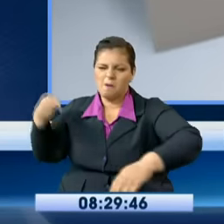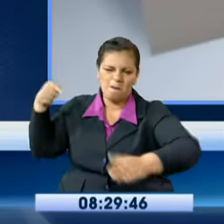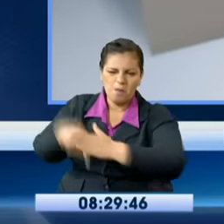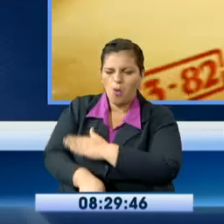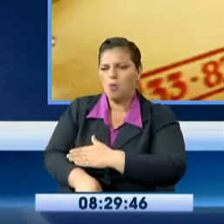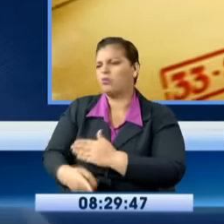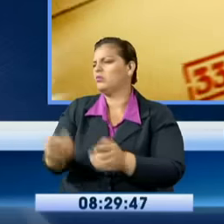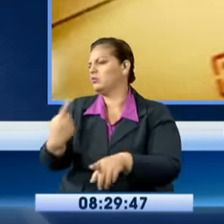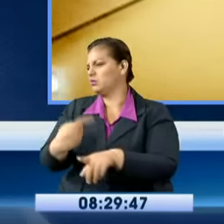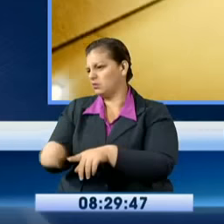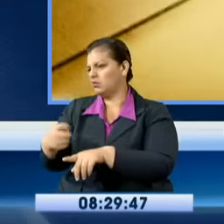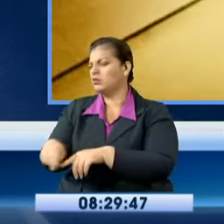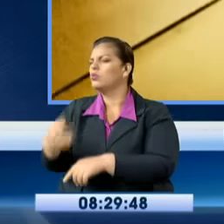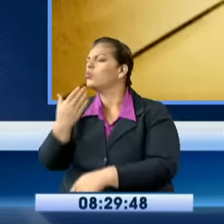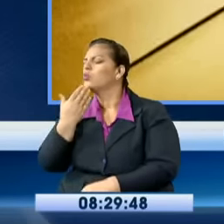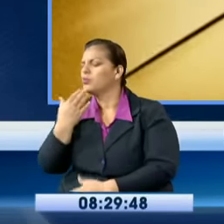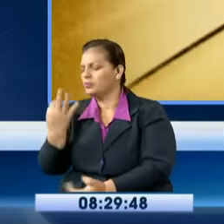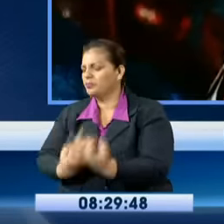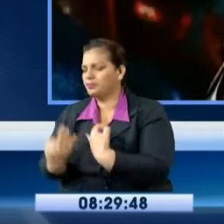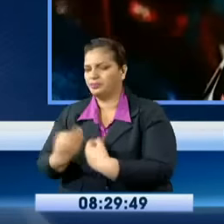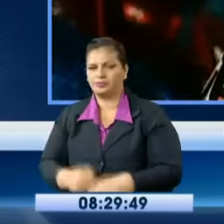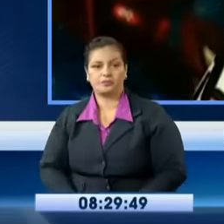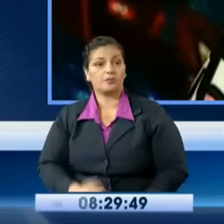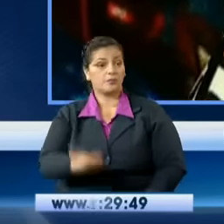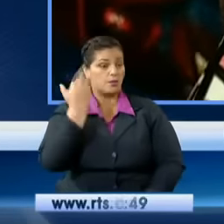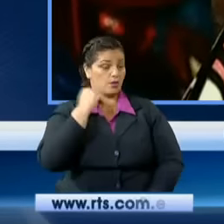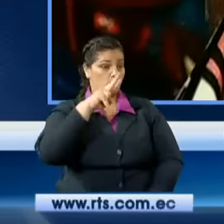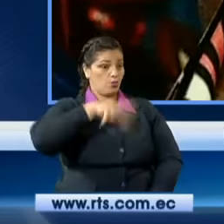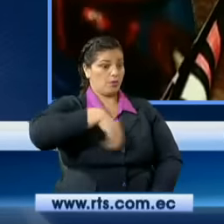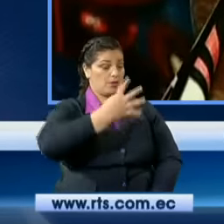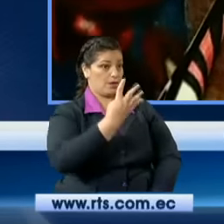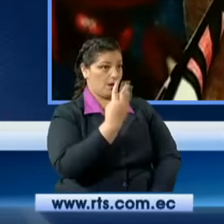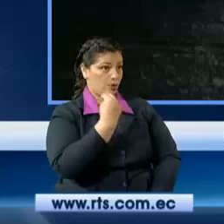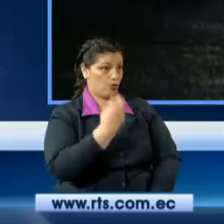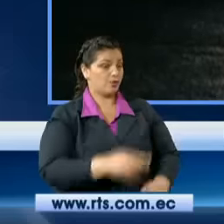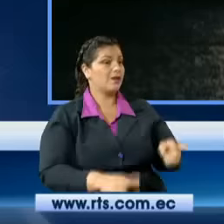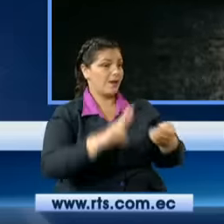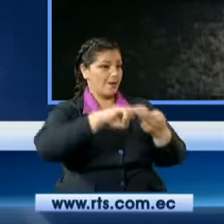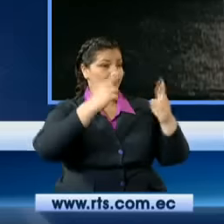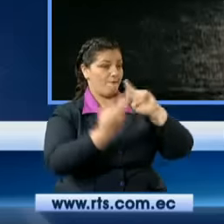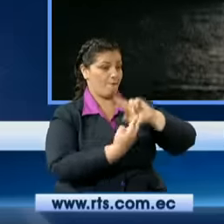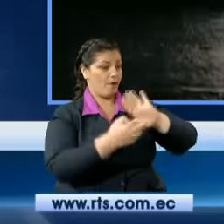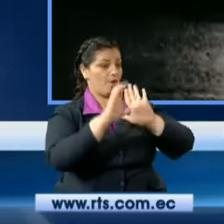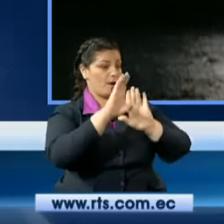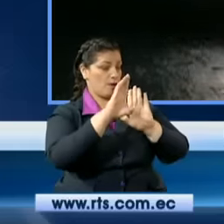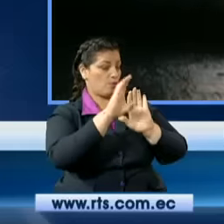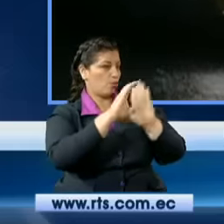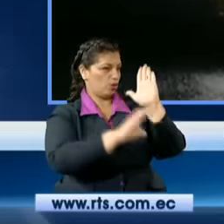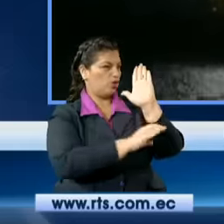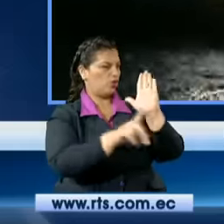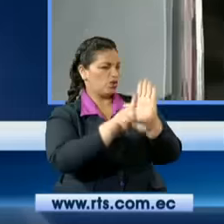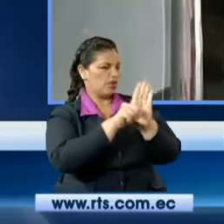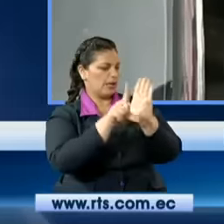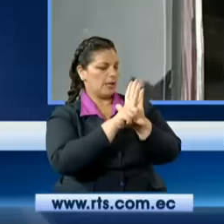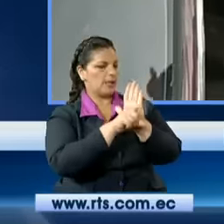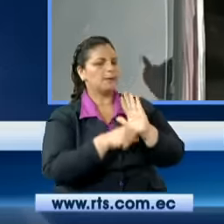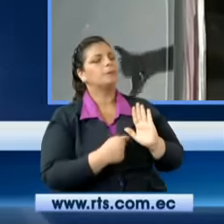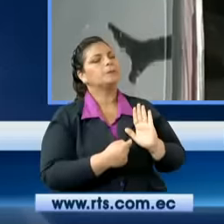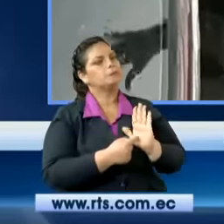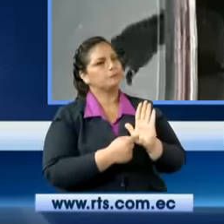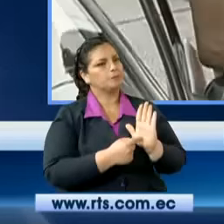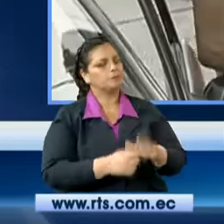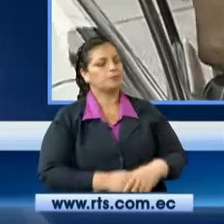presentado? Bueno, este delito fue tipificado recién en el 2014, sí, con alguna reforma en el 2015, sí, recuerdo, y es un tema que está, como usted ya lo dijo, pues